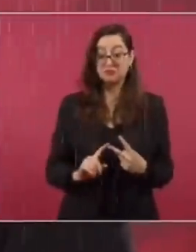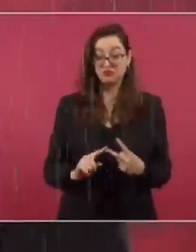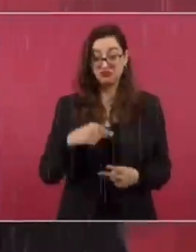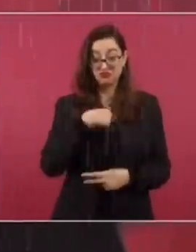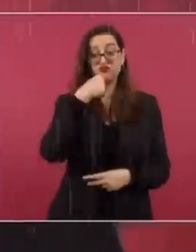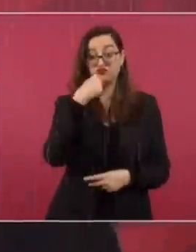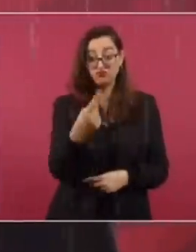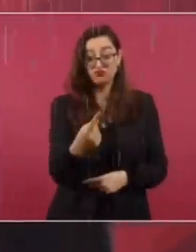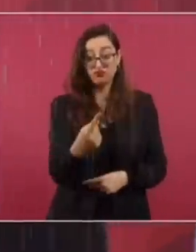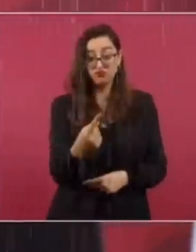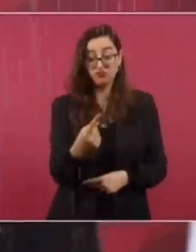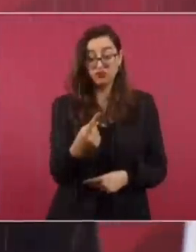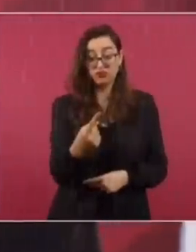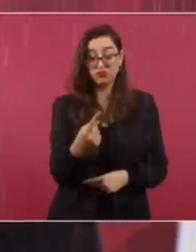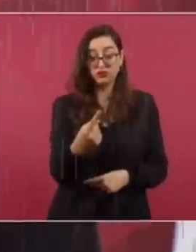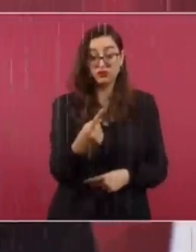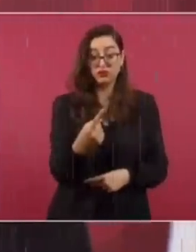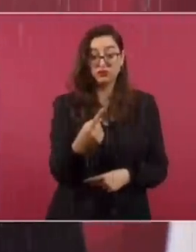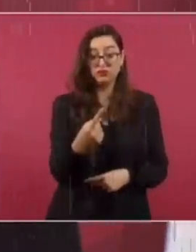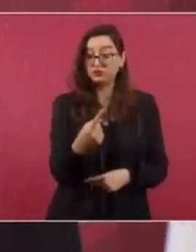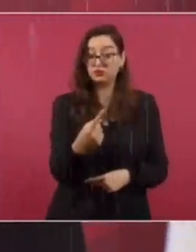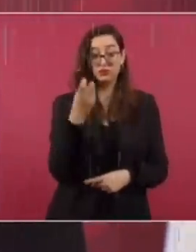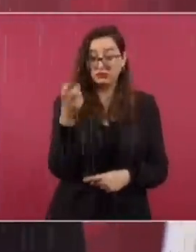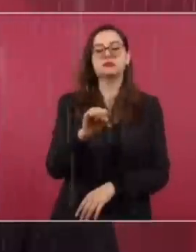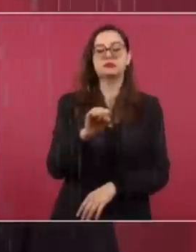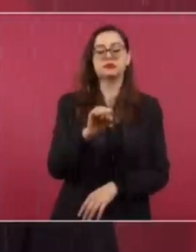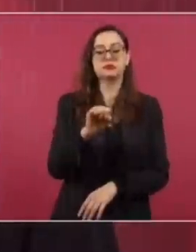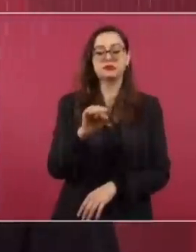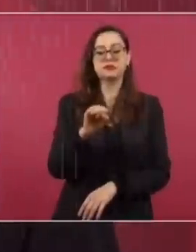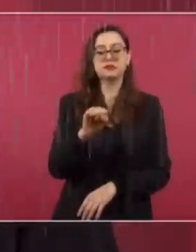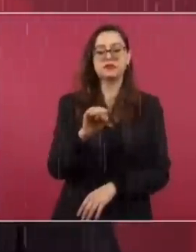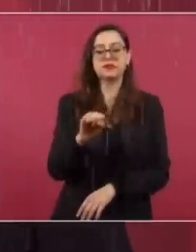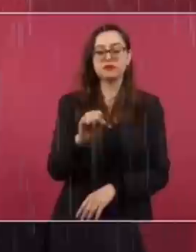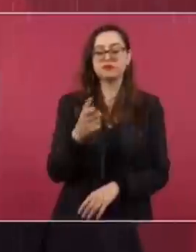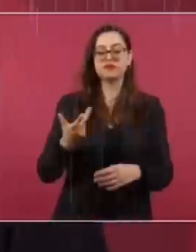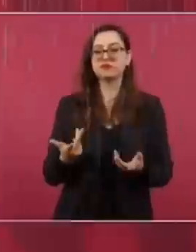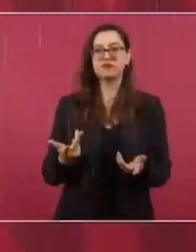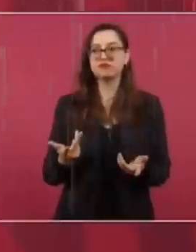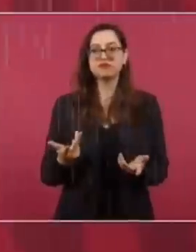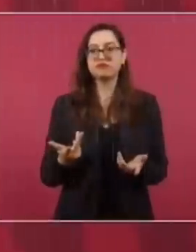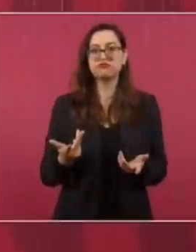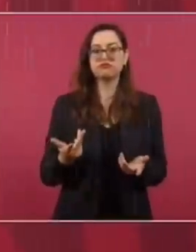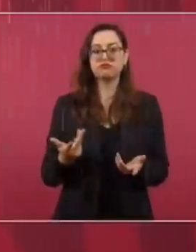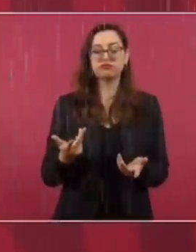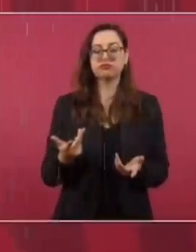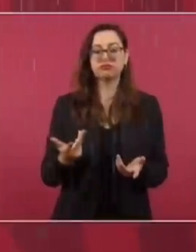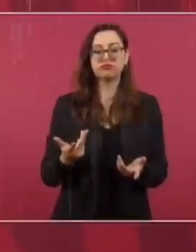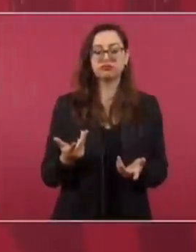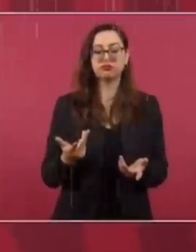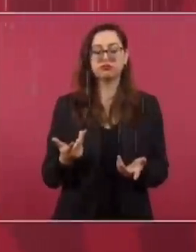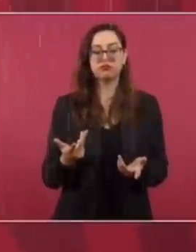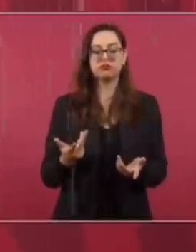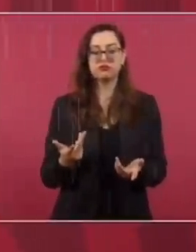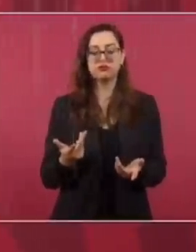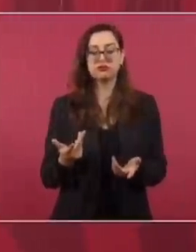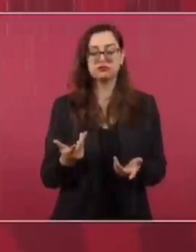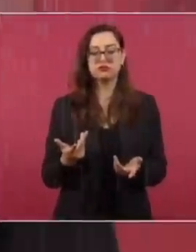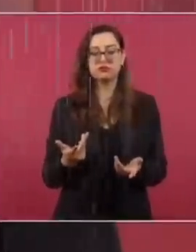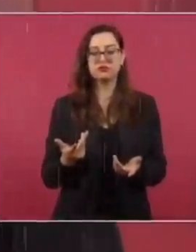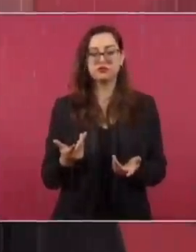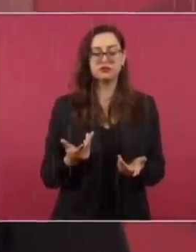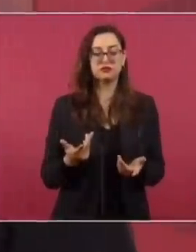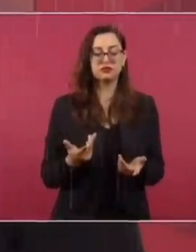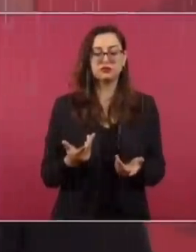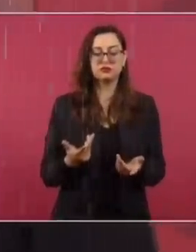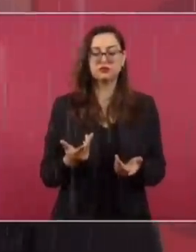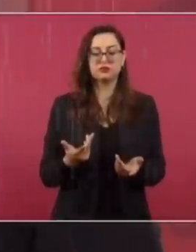les diría de que, además de una vileza, no tendría el efecto que